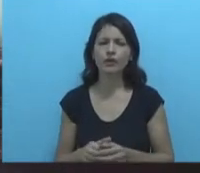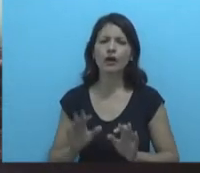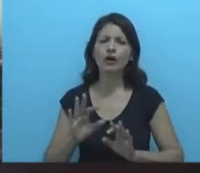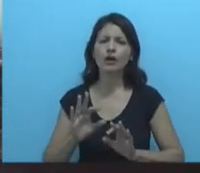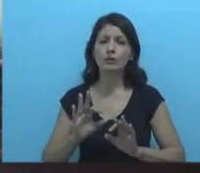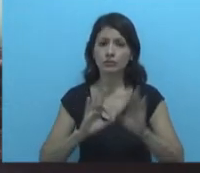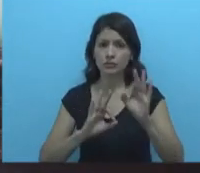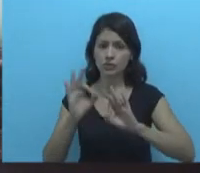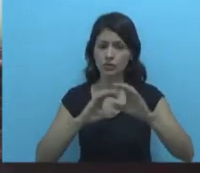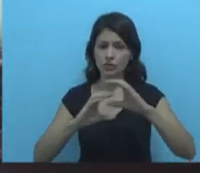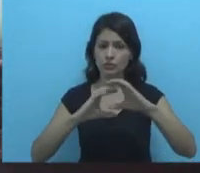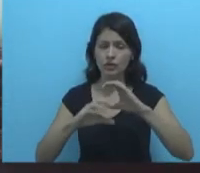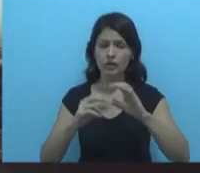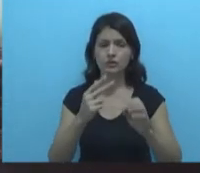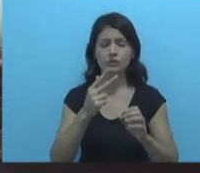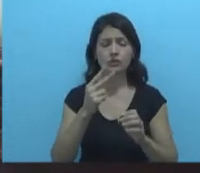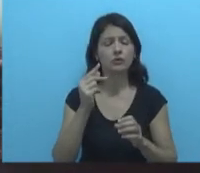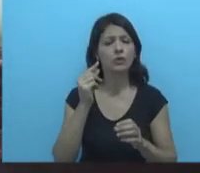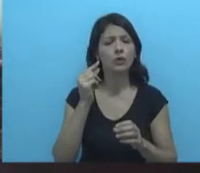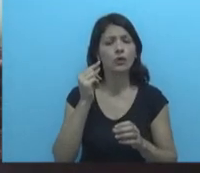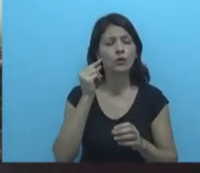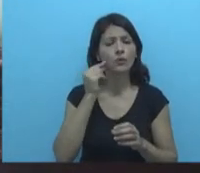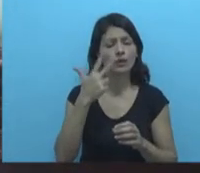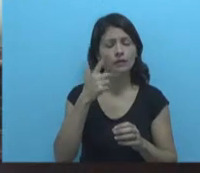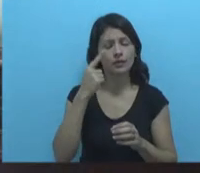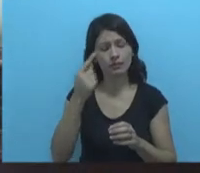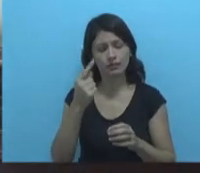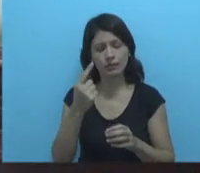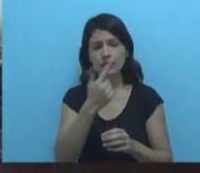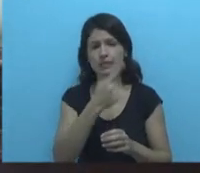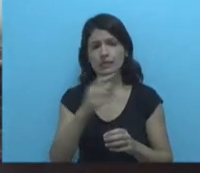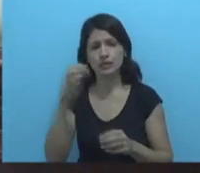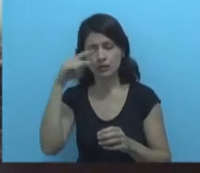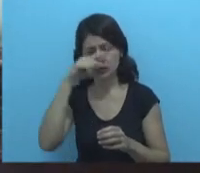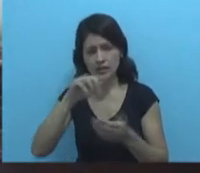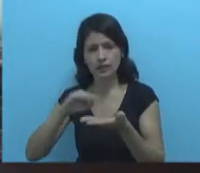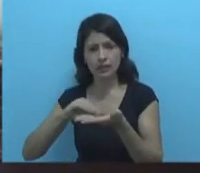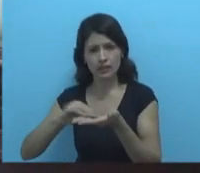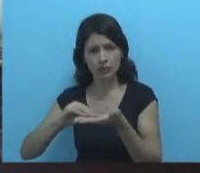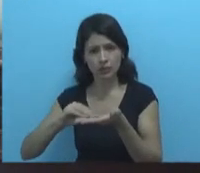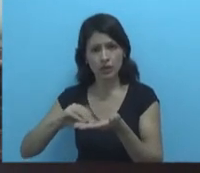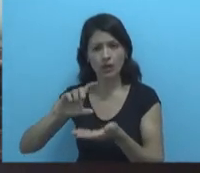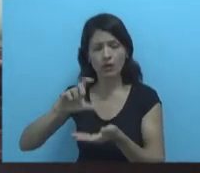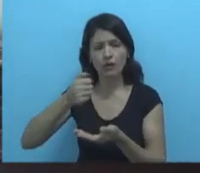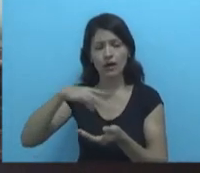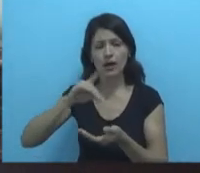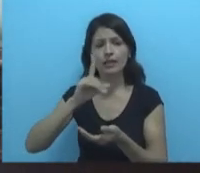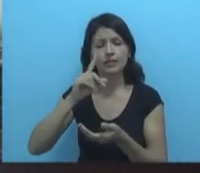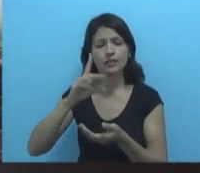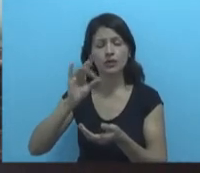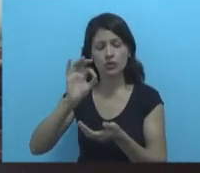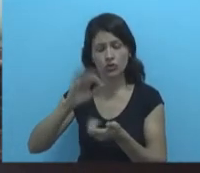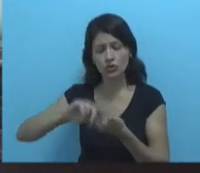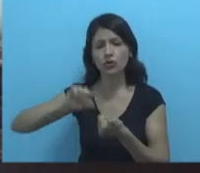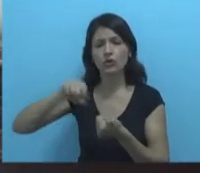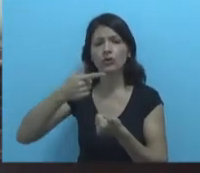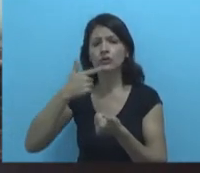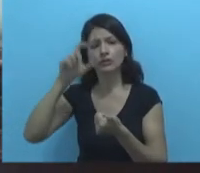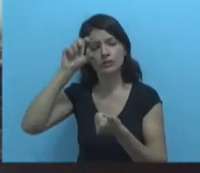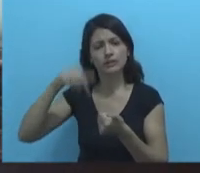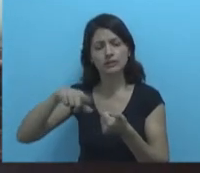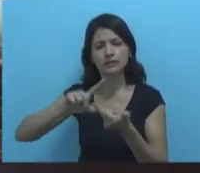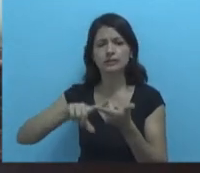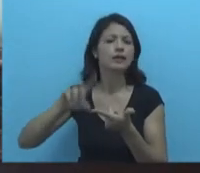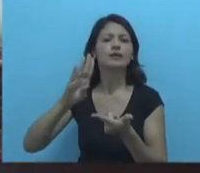Proyecto de comunicación 43.107, del diputado Cándido, con la firma acompañante diputada Zen, Espíndola,